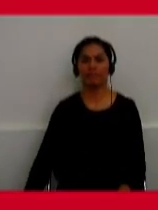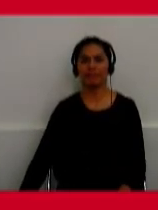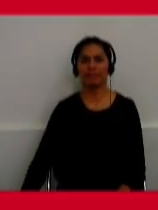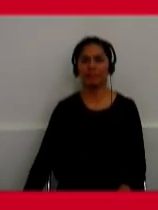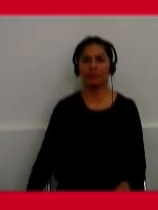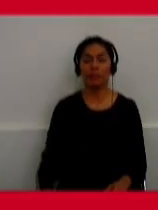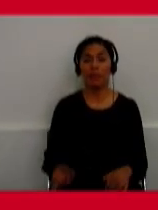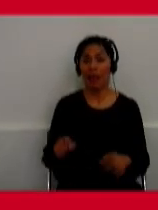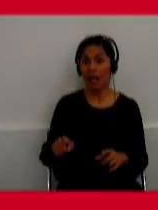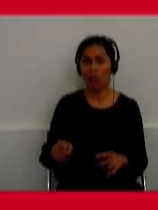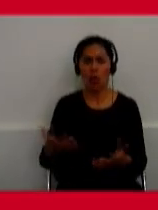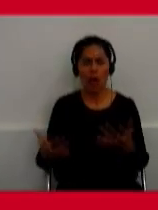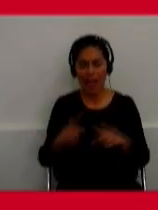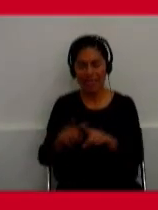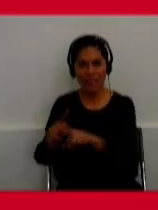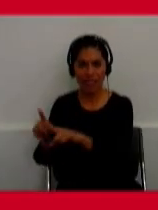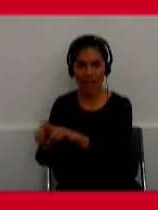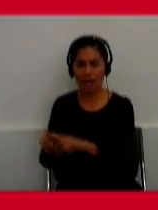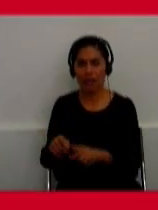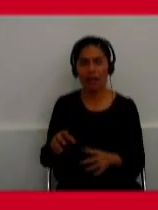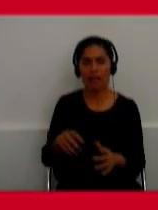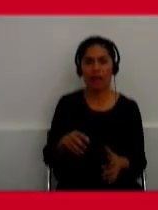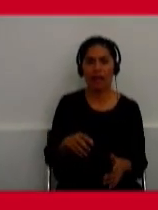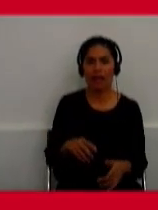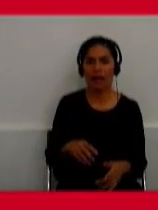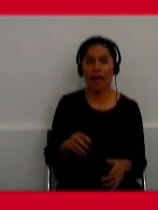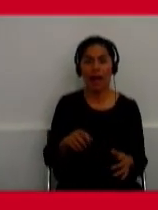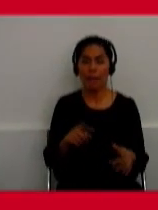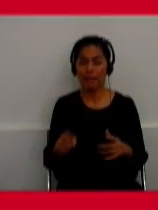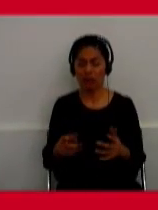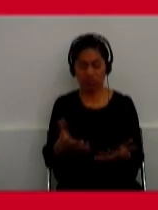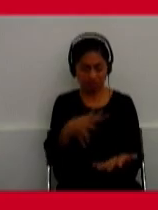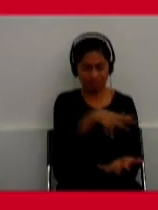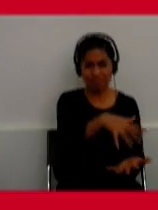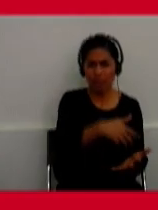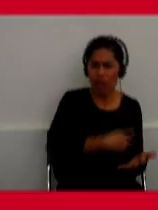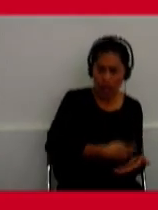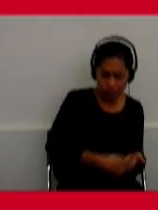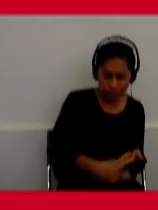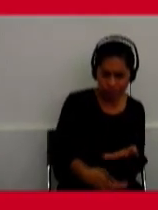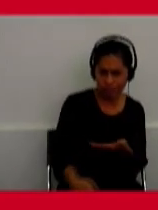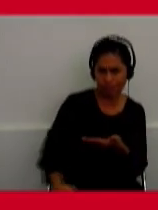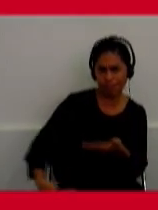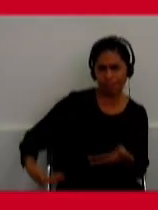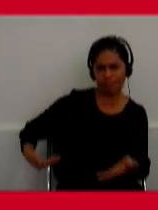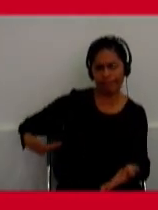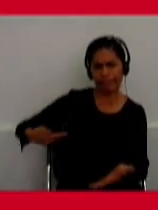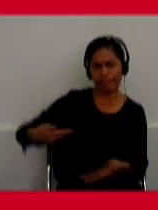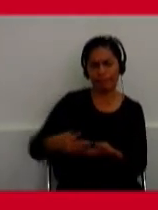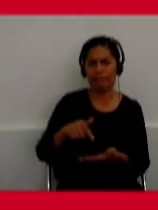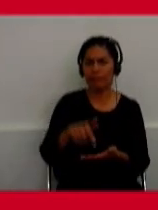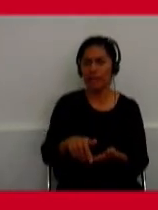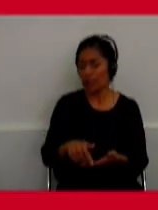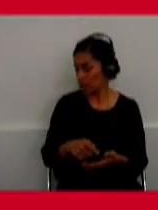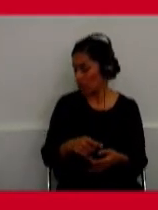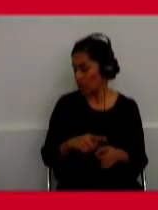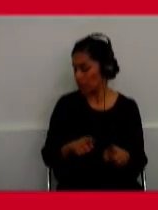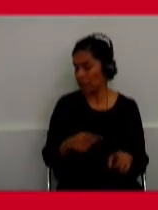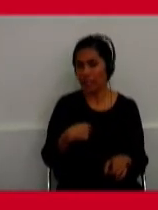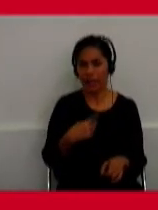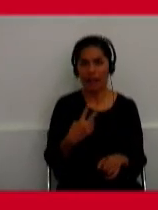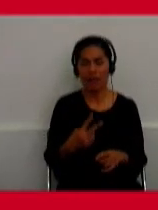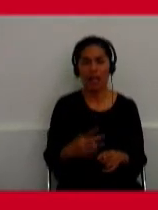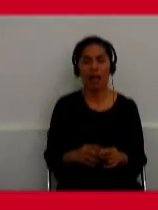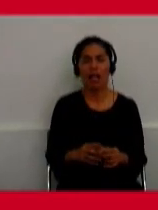diferentes tipos de espesadores, eso tiene que ver con la cama del espesador, y medición de la claridad del overflow del espesador.